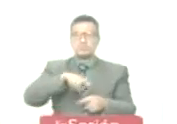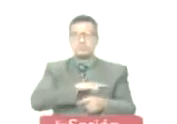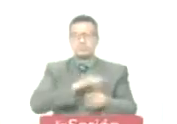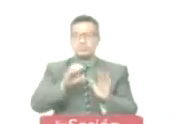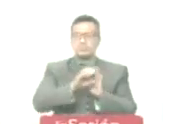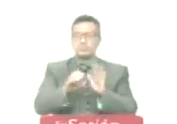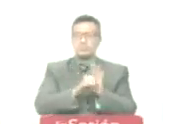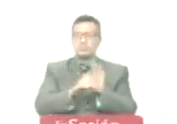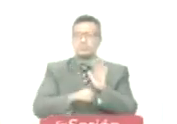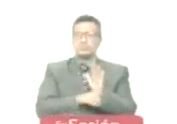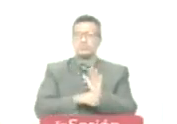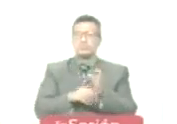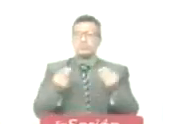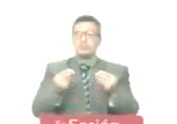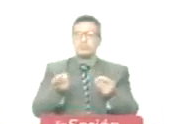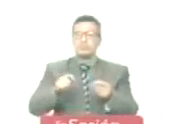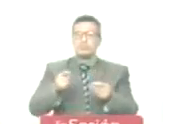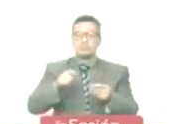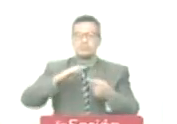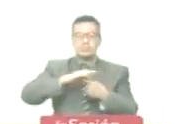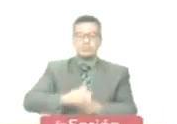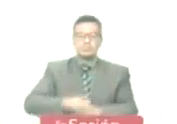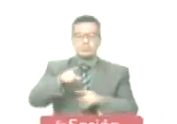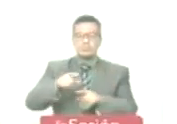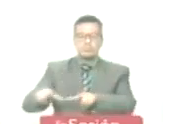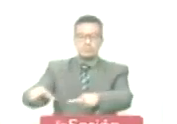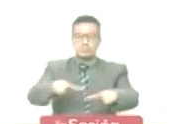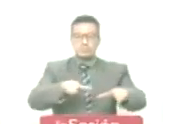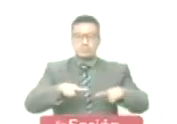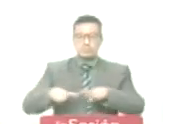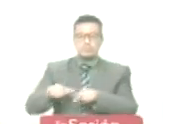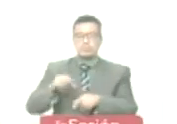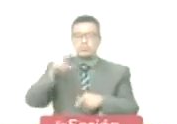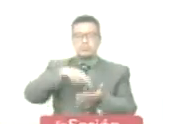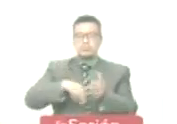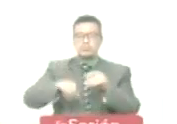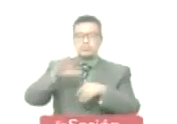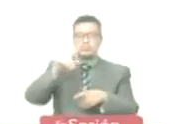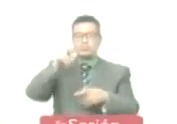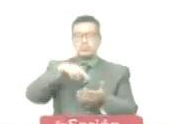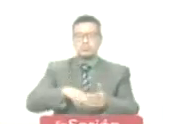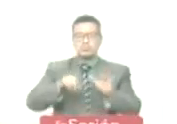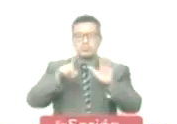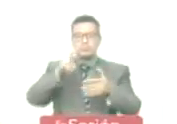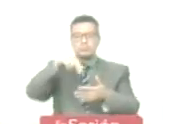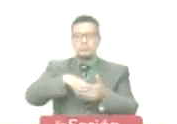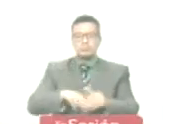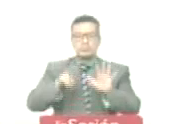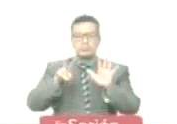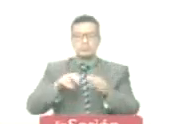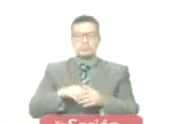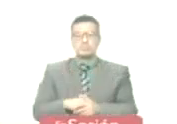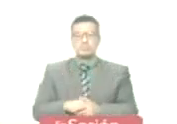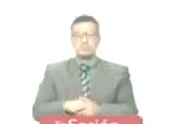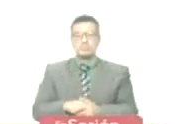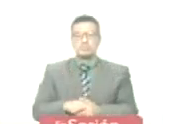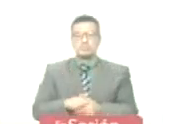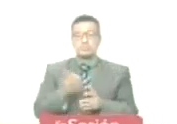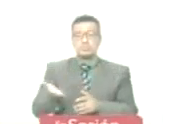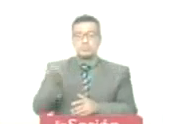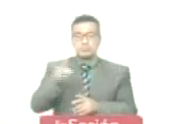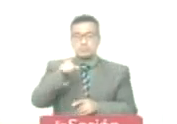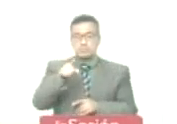Constitución, tantas veces mancillada en este mismo escenario en el año 2015, 2016 y 2017. La